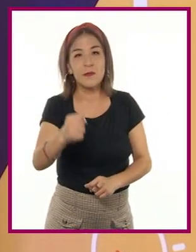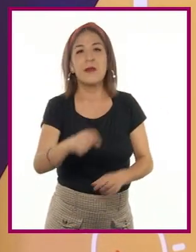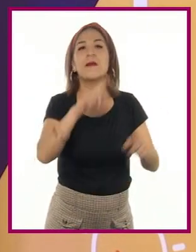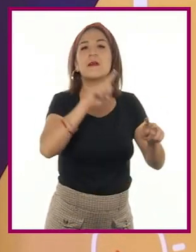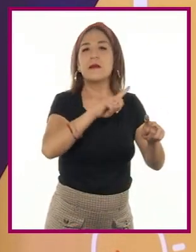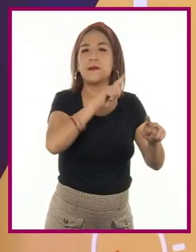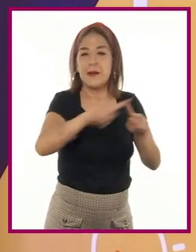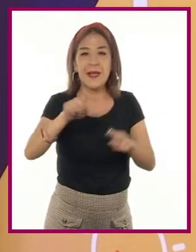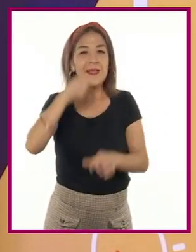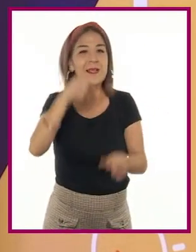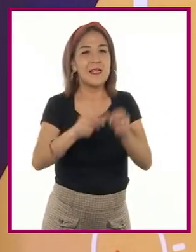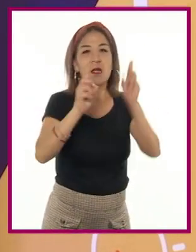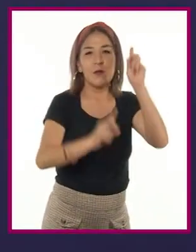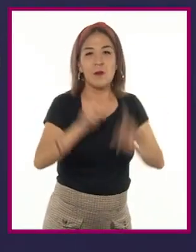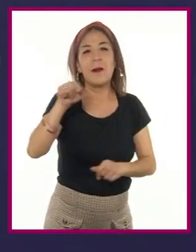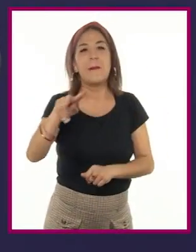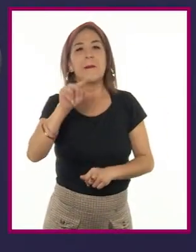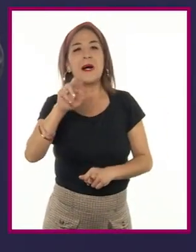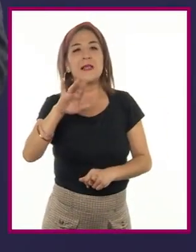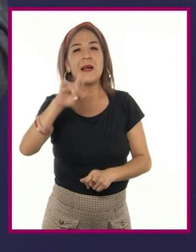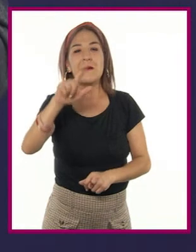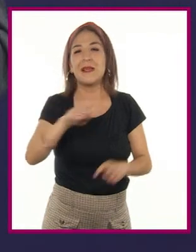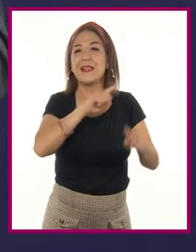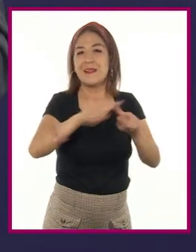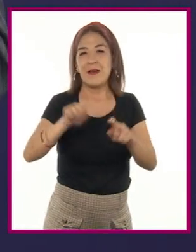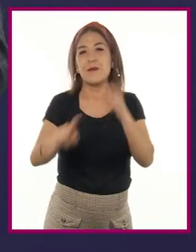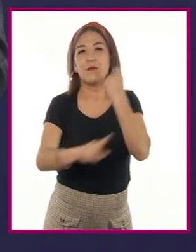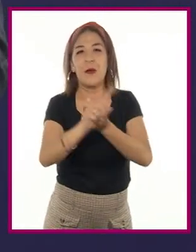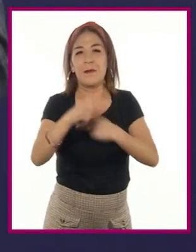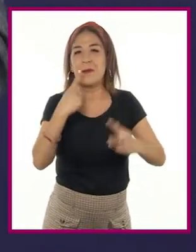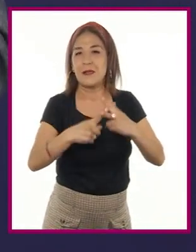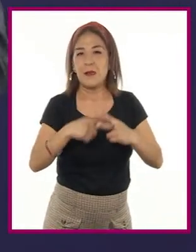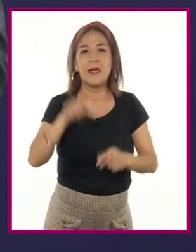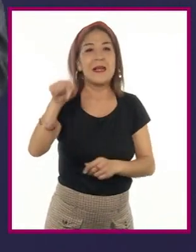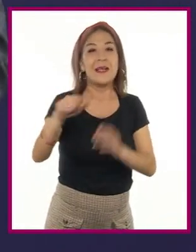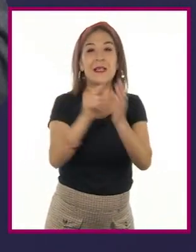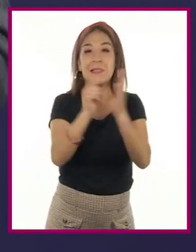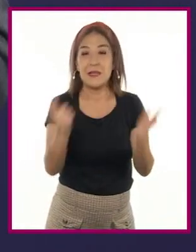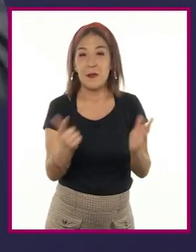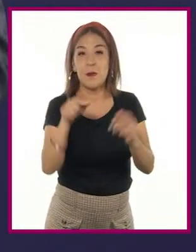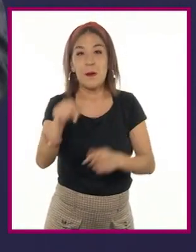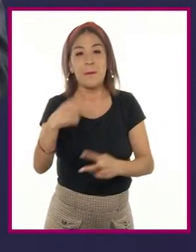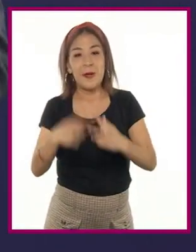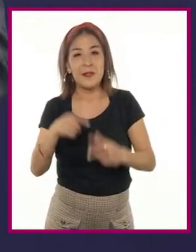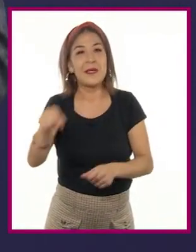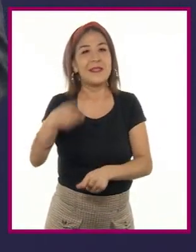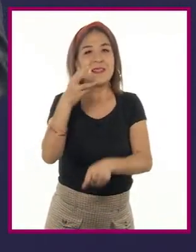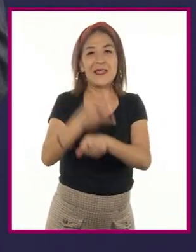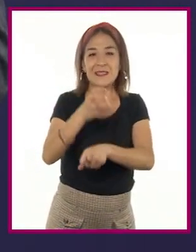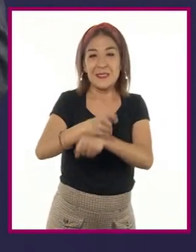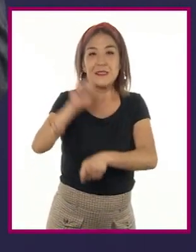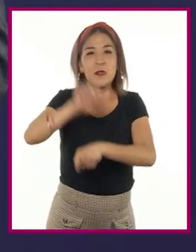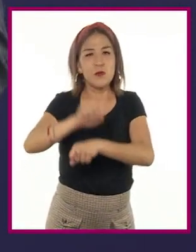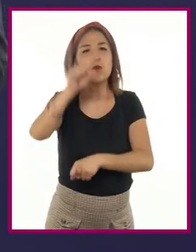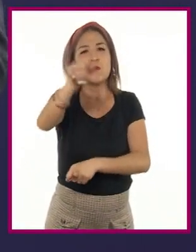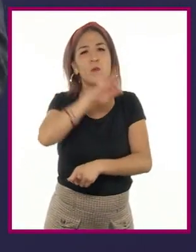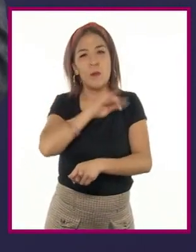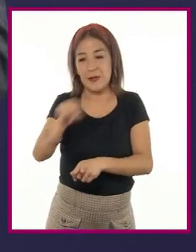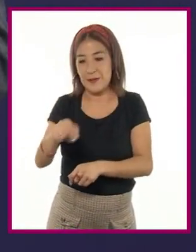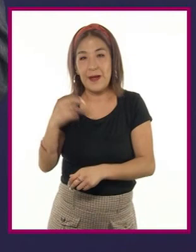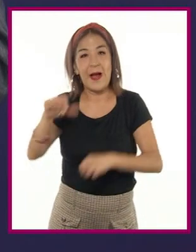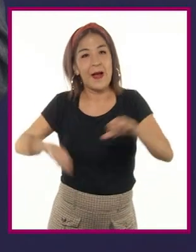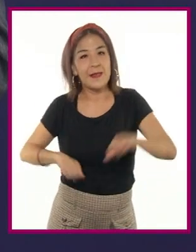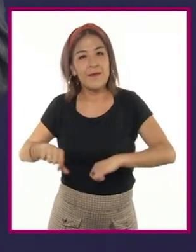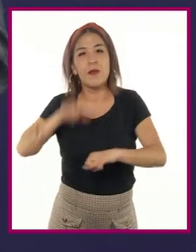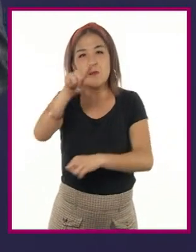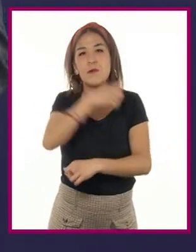variables en distintos contextos su libro de texto en matemáticas de tercer grado tiene ejercicios similares